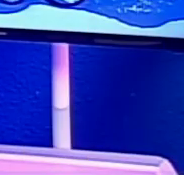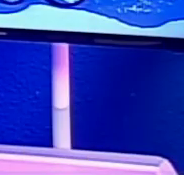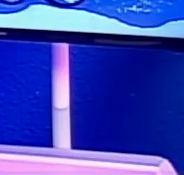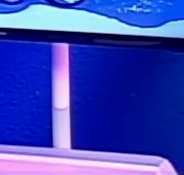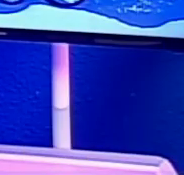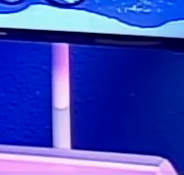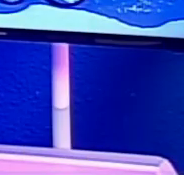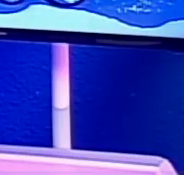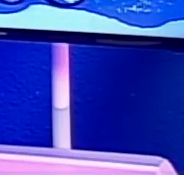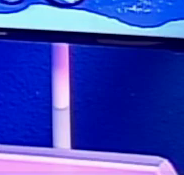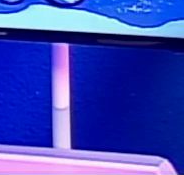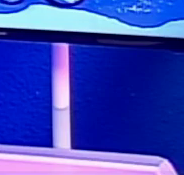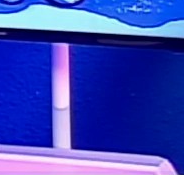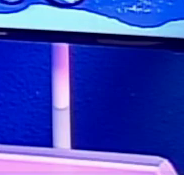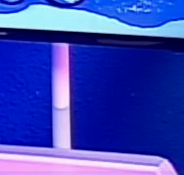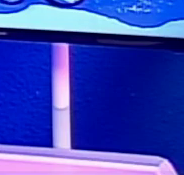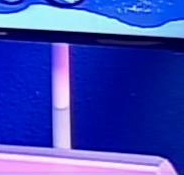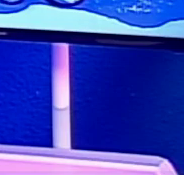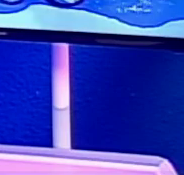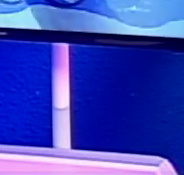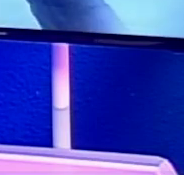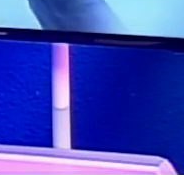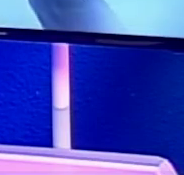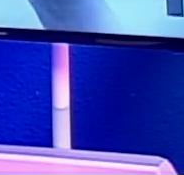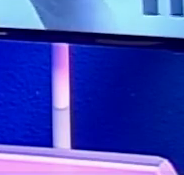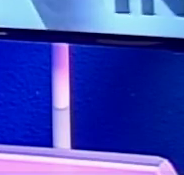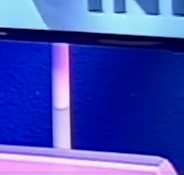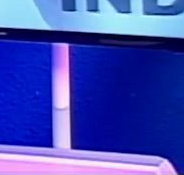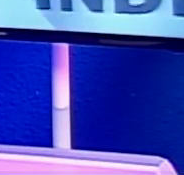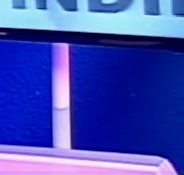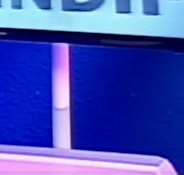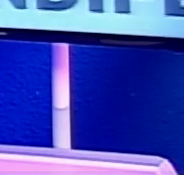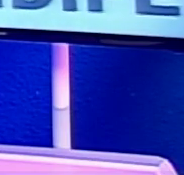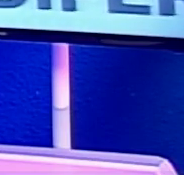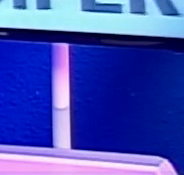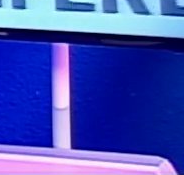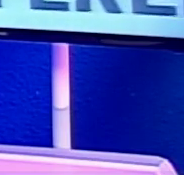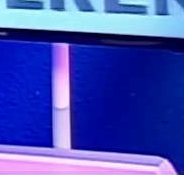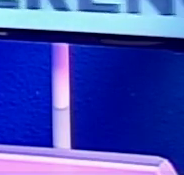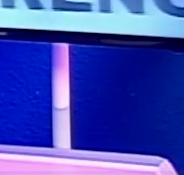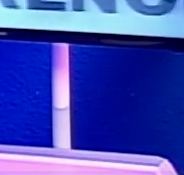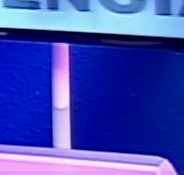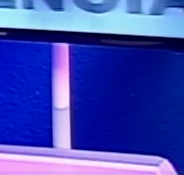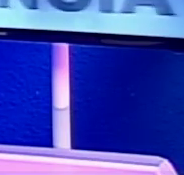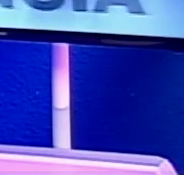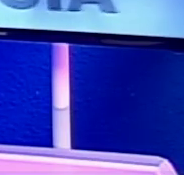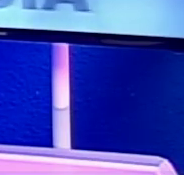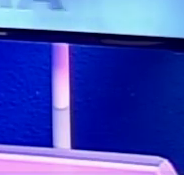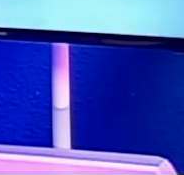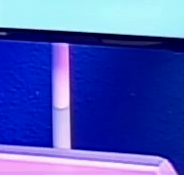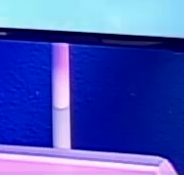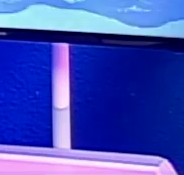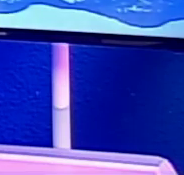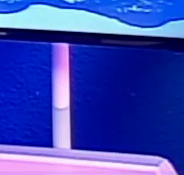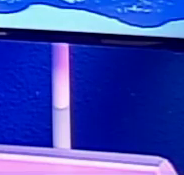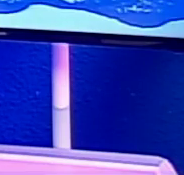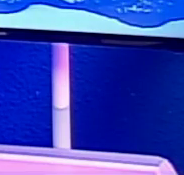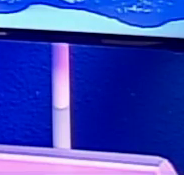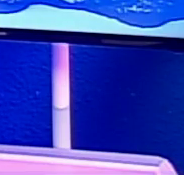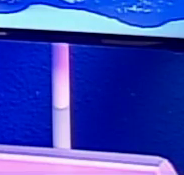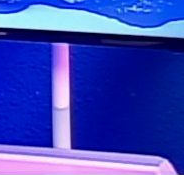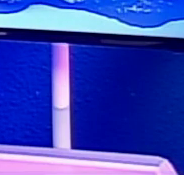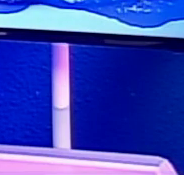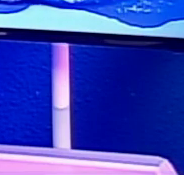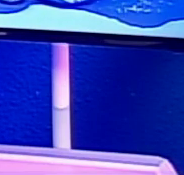tiempo es un paso para detener al agresor. Noticiero Venevisión te recuerda, con violencia no hay paraíso. Rompe